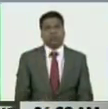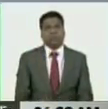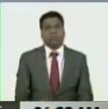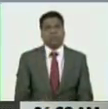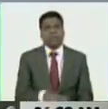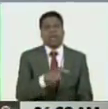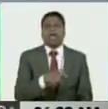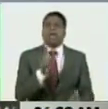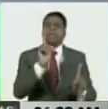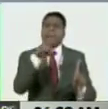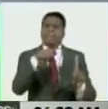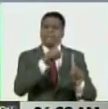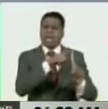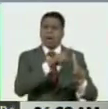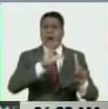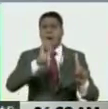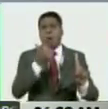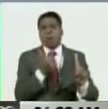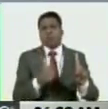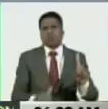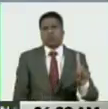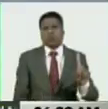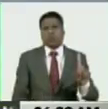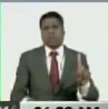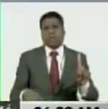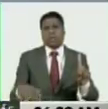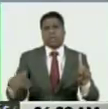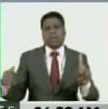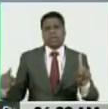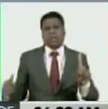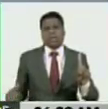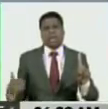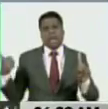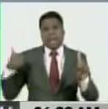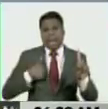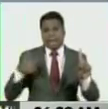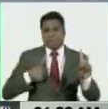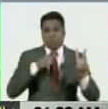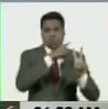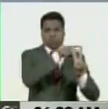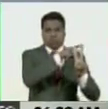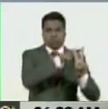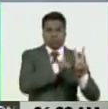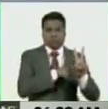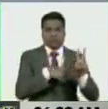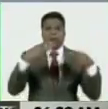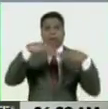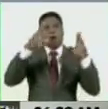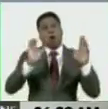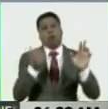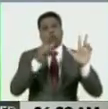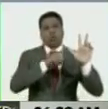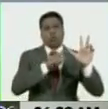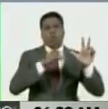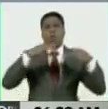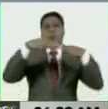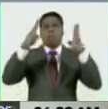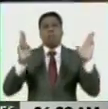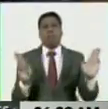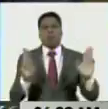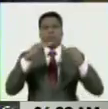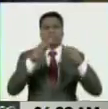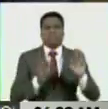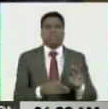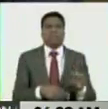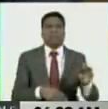La MU, que es el partido Puente, el partido UPP. Y este, ¿cuál es ese